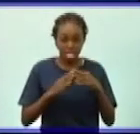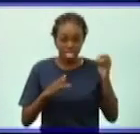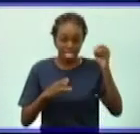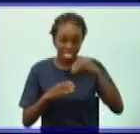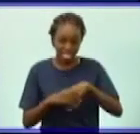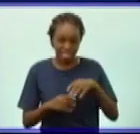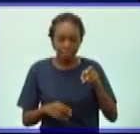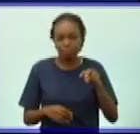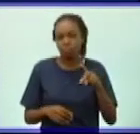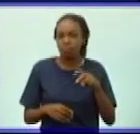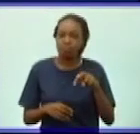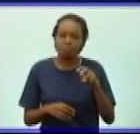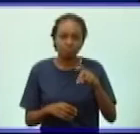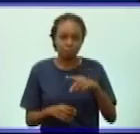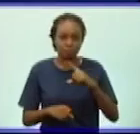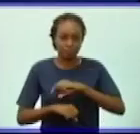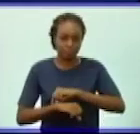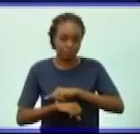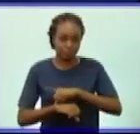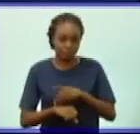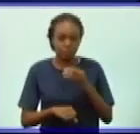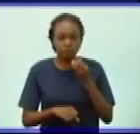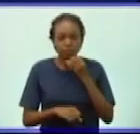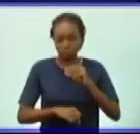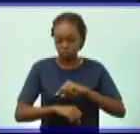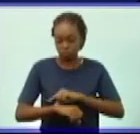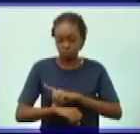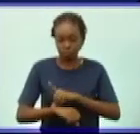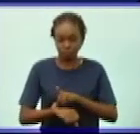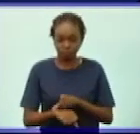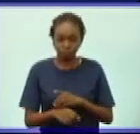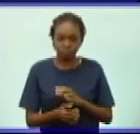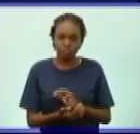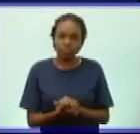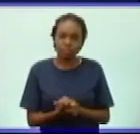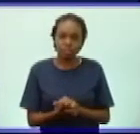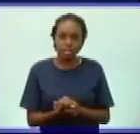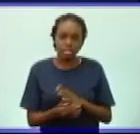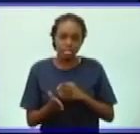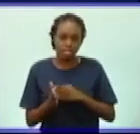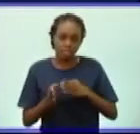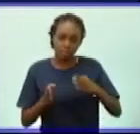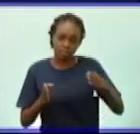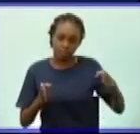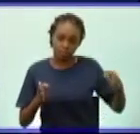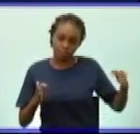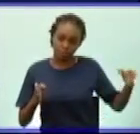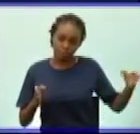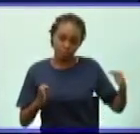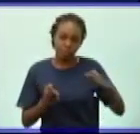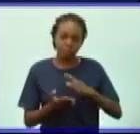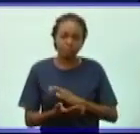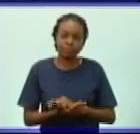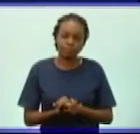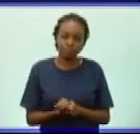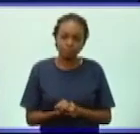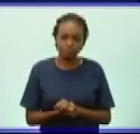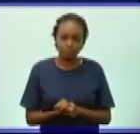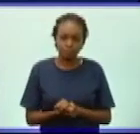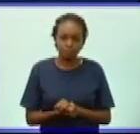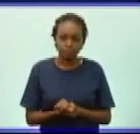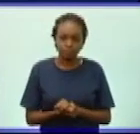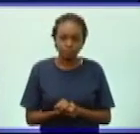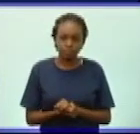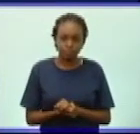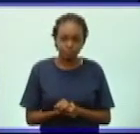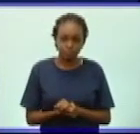ello utiliza un cronómetro o un reloj y selecciona la distancia que vas a recorrer. Construye